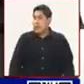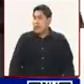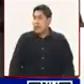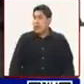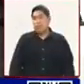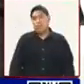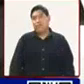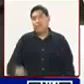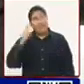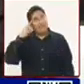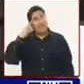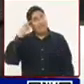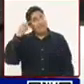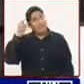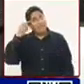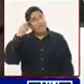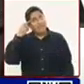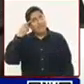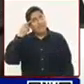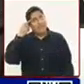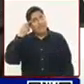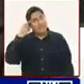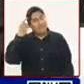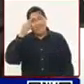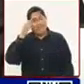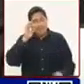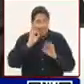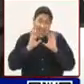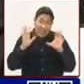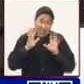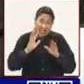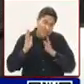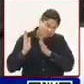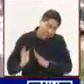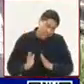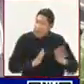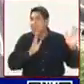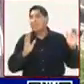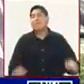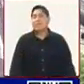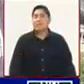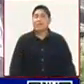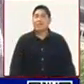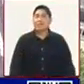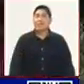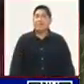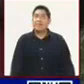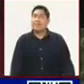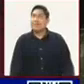Está procesando todo. Nada, solo que me voy a preparar, ¿no?